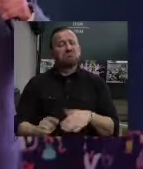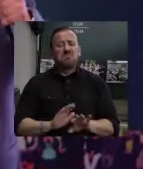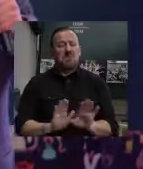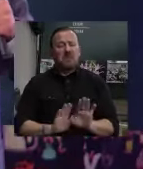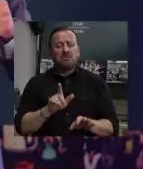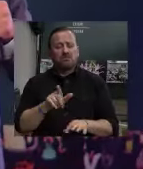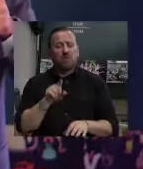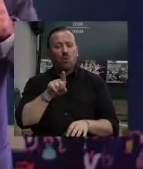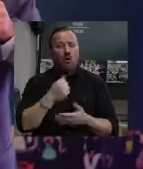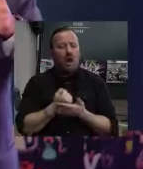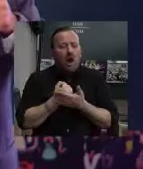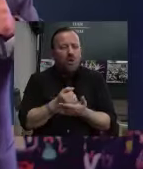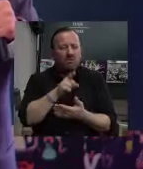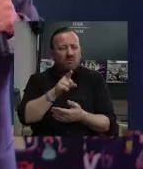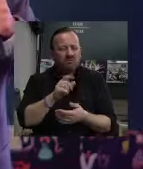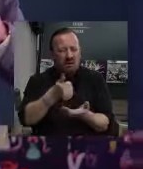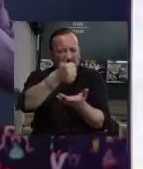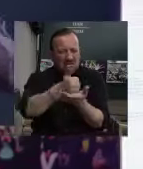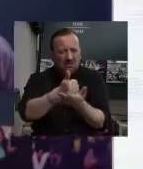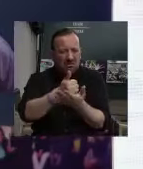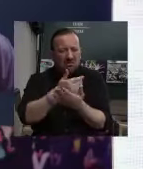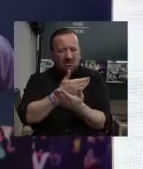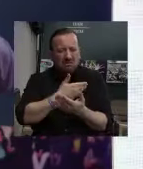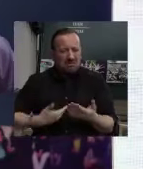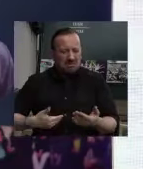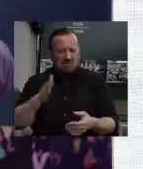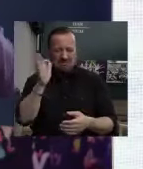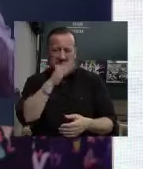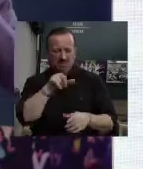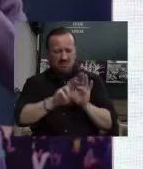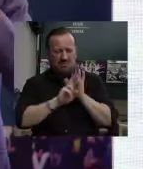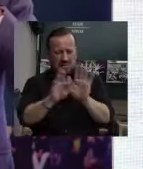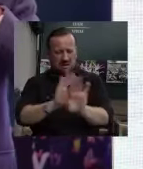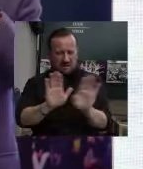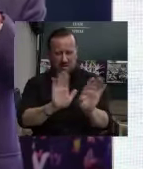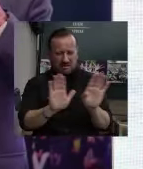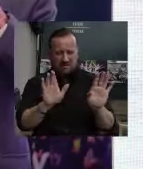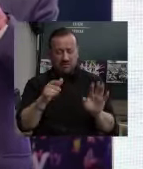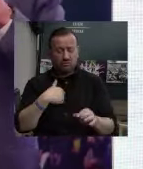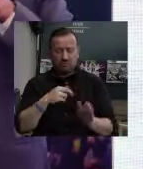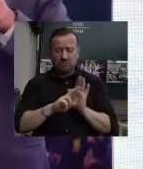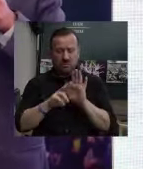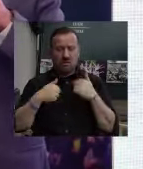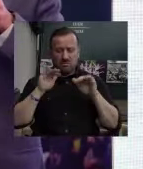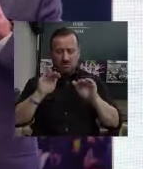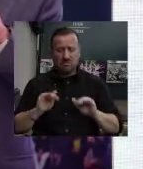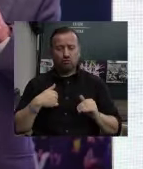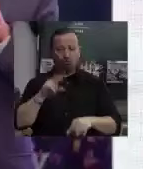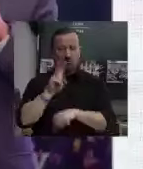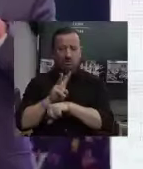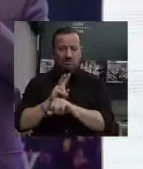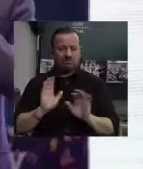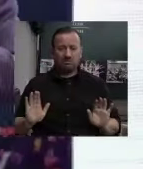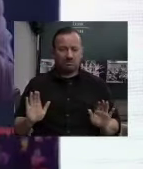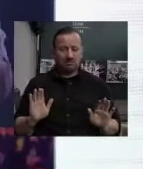a usted no lo atendemos porque usted no es ni alcalde ni gobernador ni No usted no representa a nadie no yo me represento a mí mismo soy un